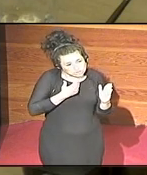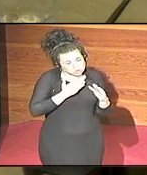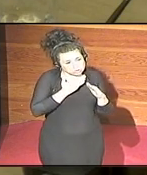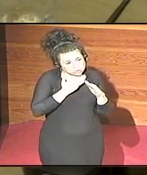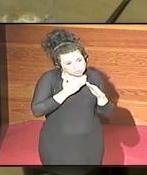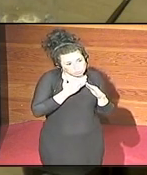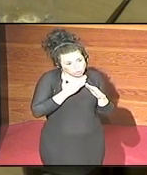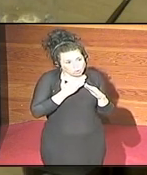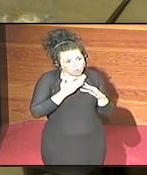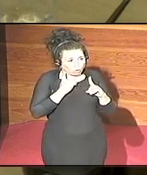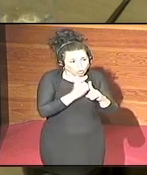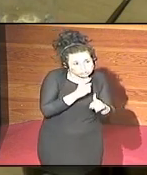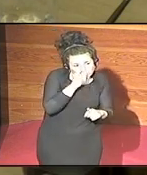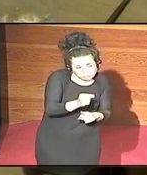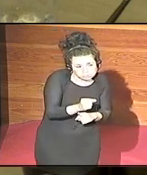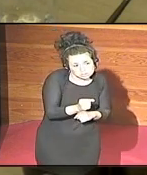antiputinista.